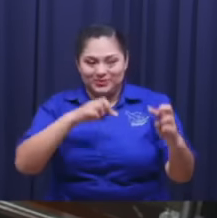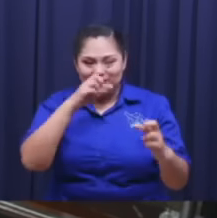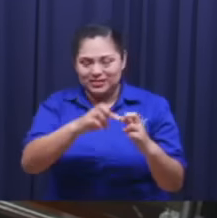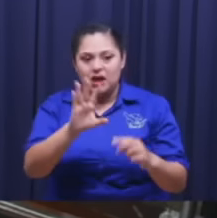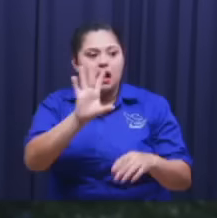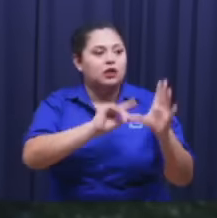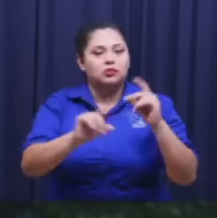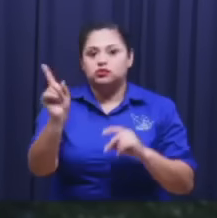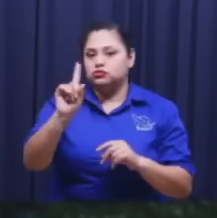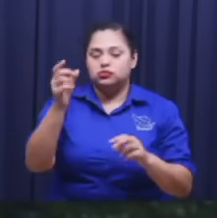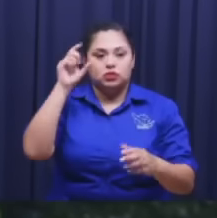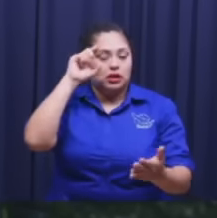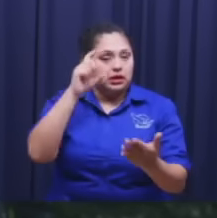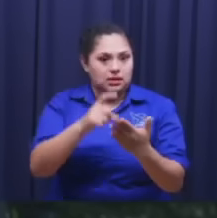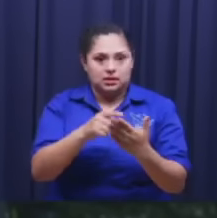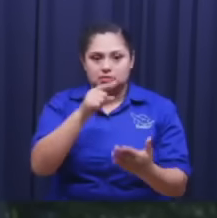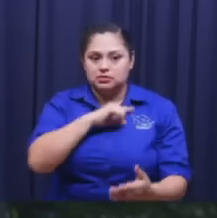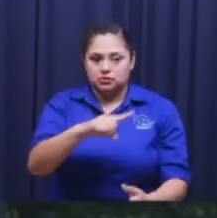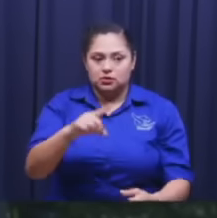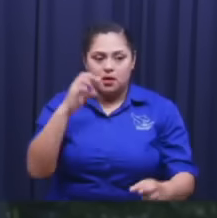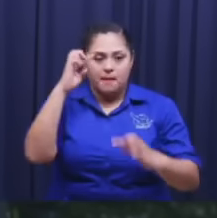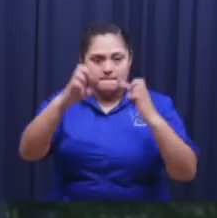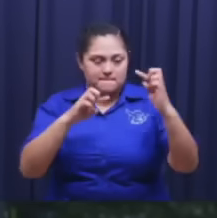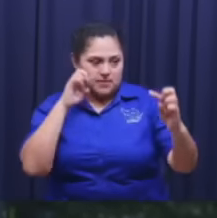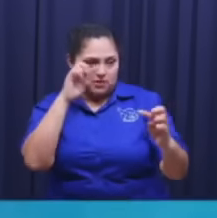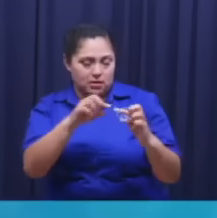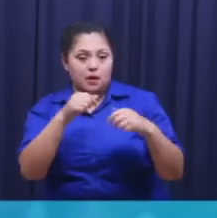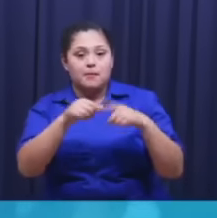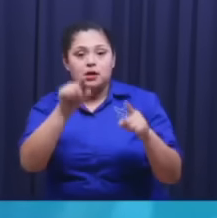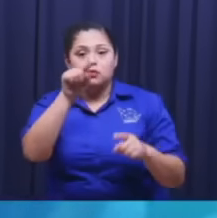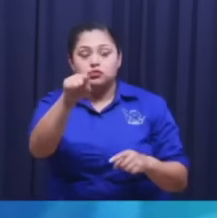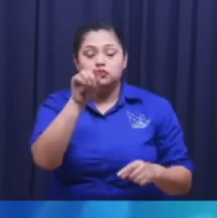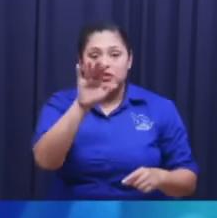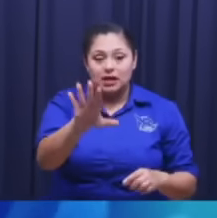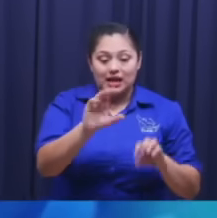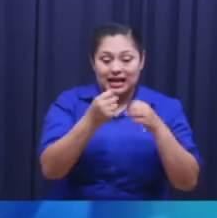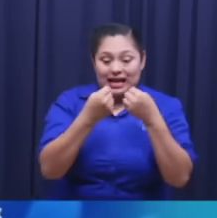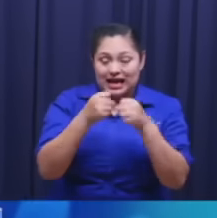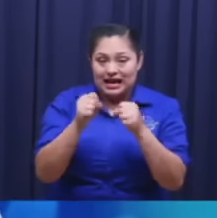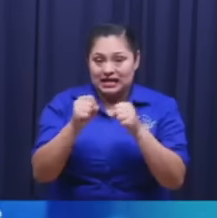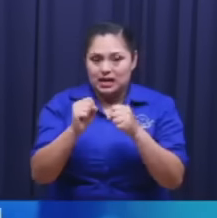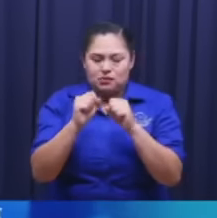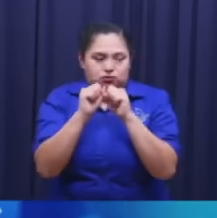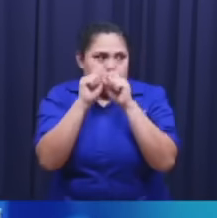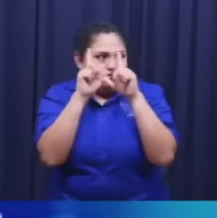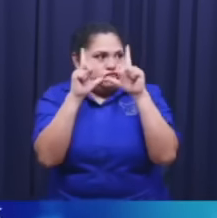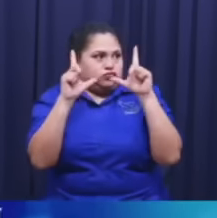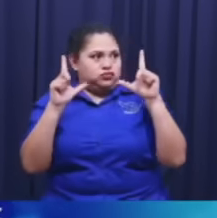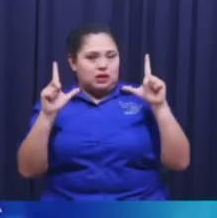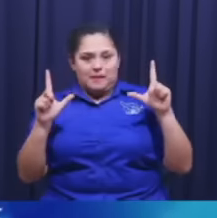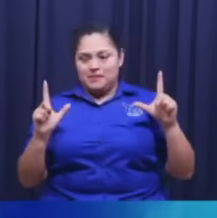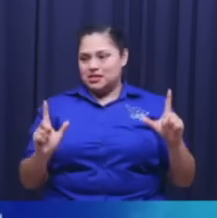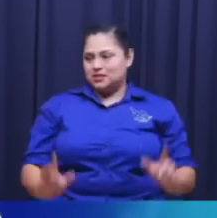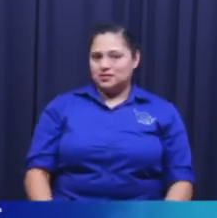Es que algunos no creen que son eso, pero usted es una creación impresionante.